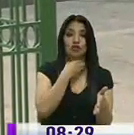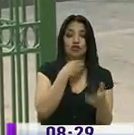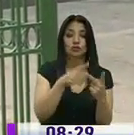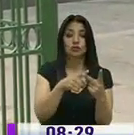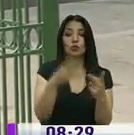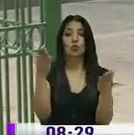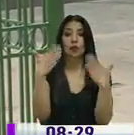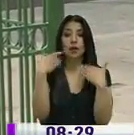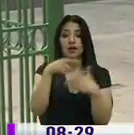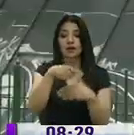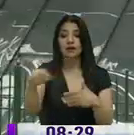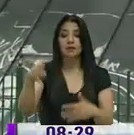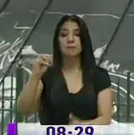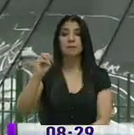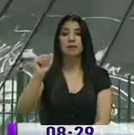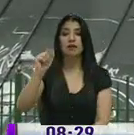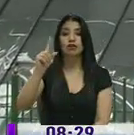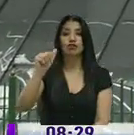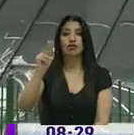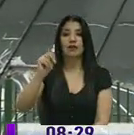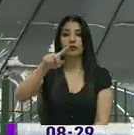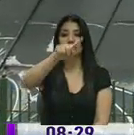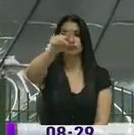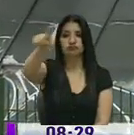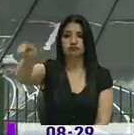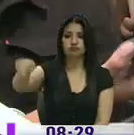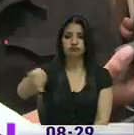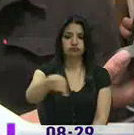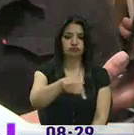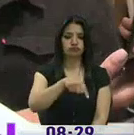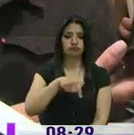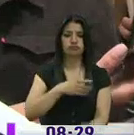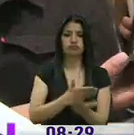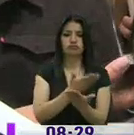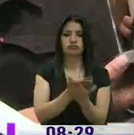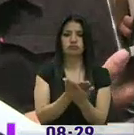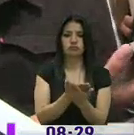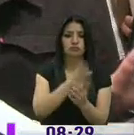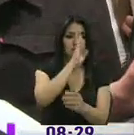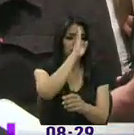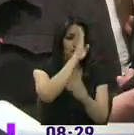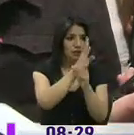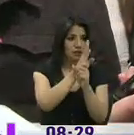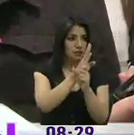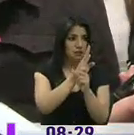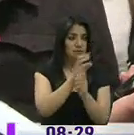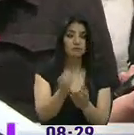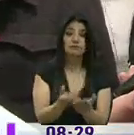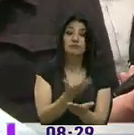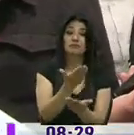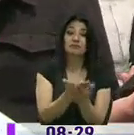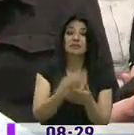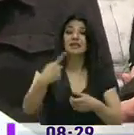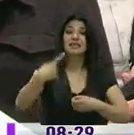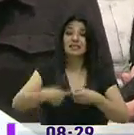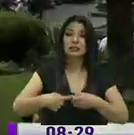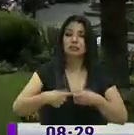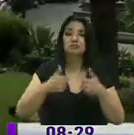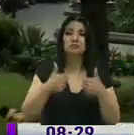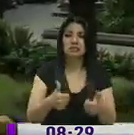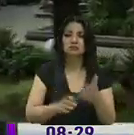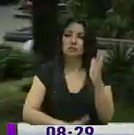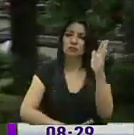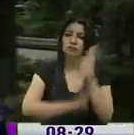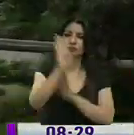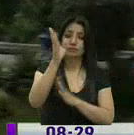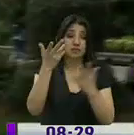guayaquil y la maldonado mediante una propuesta urbanista en uno de los objetivos que nosotros tenemos con este proyecto es que equipo se piense a sí mismo una vez